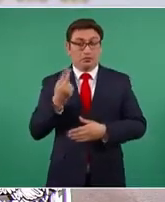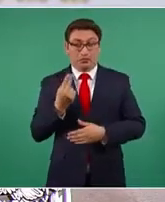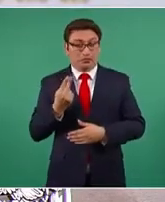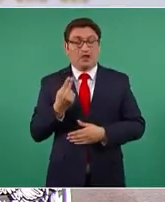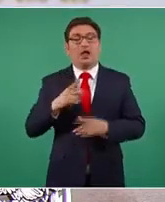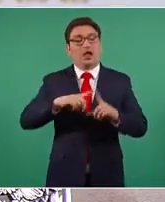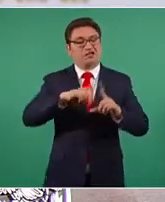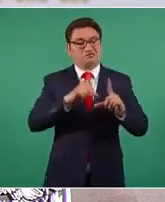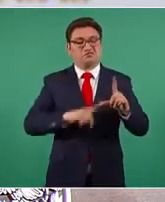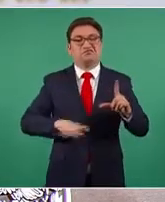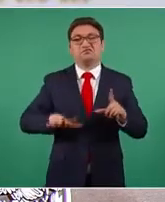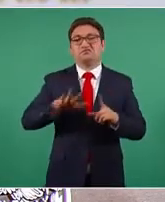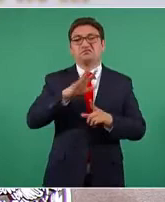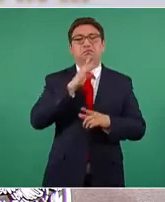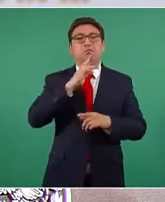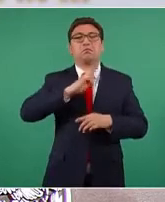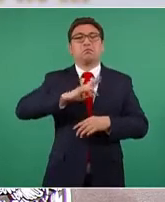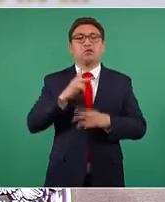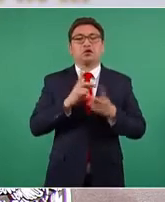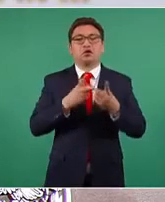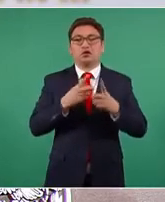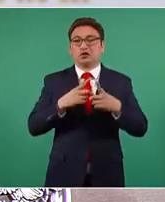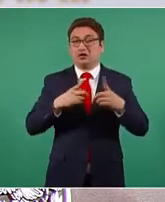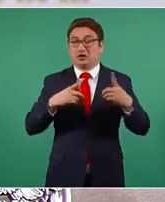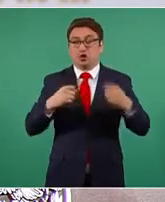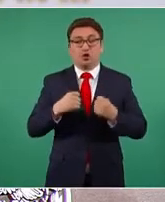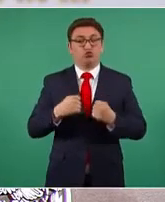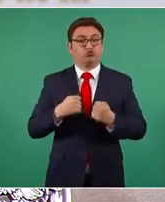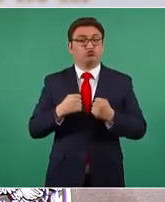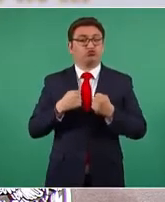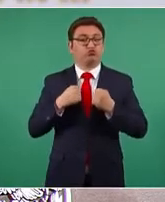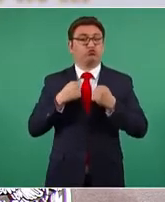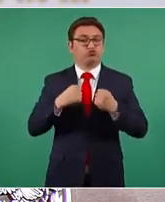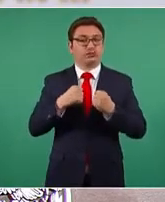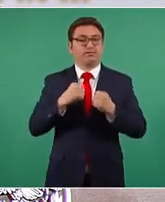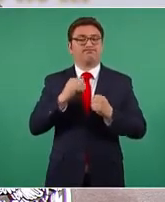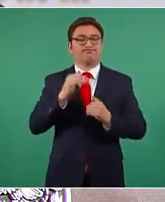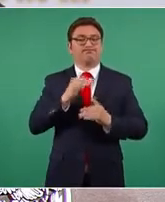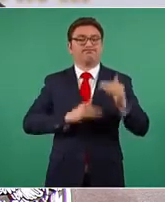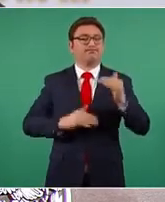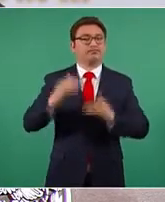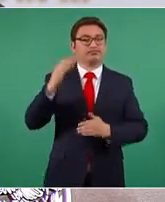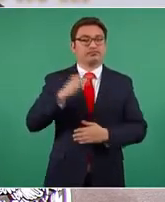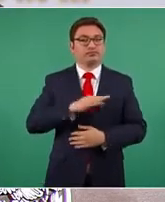sería un país de desarrollo medio y potencia emergente.